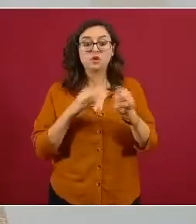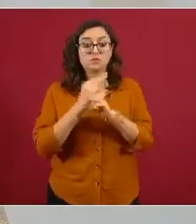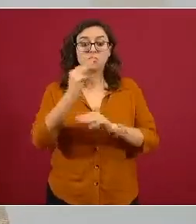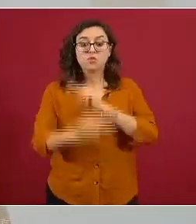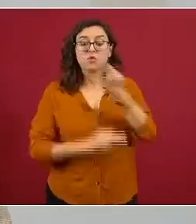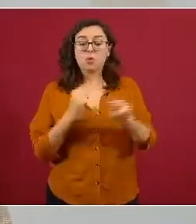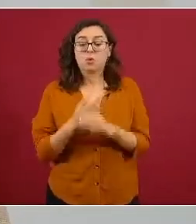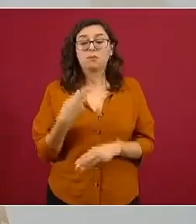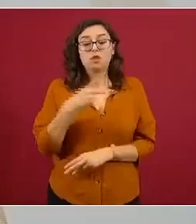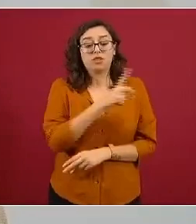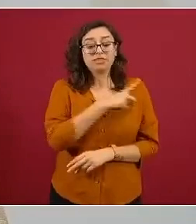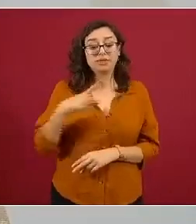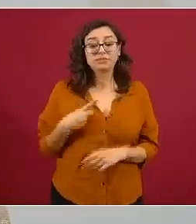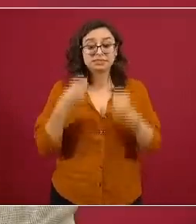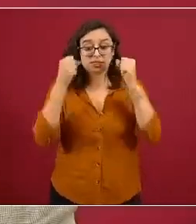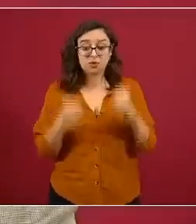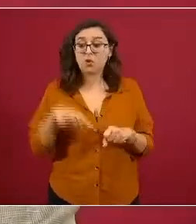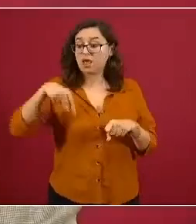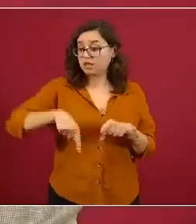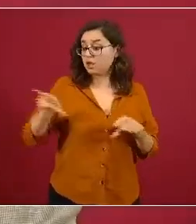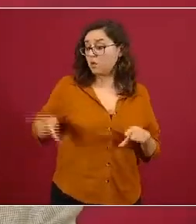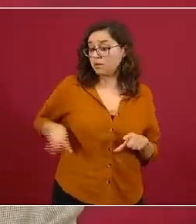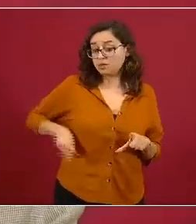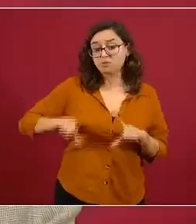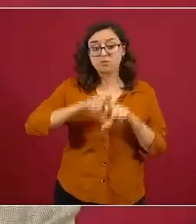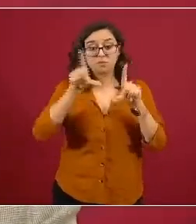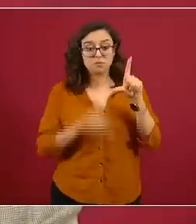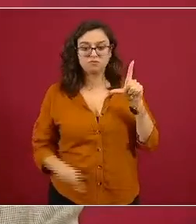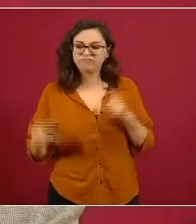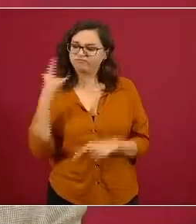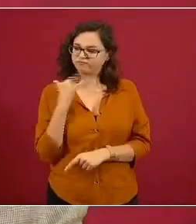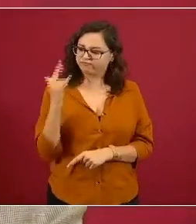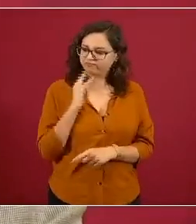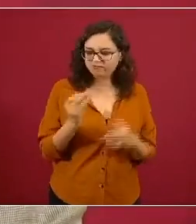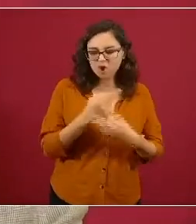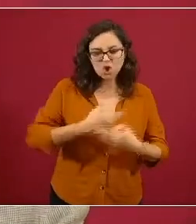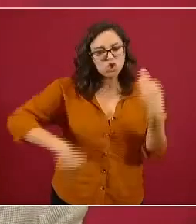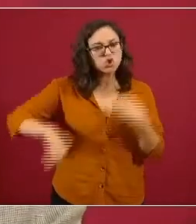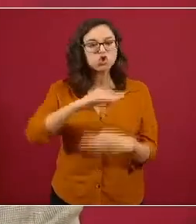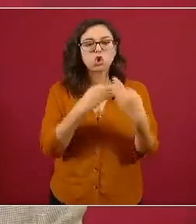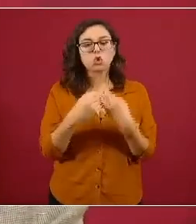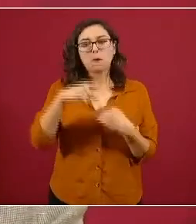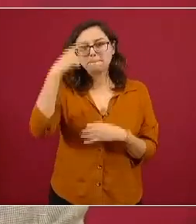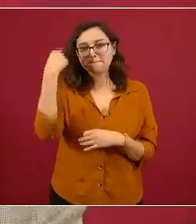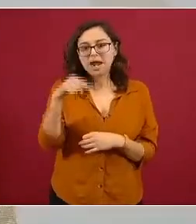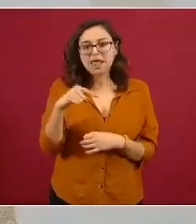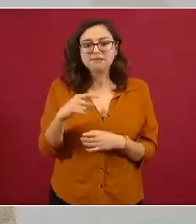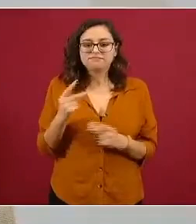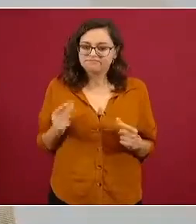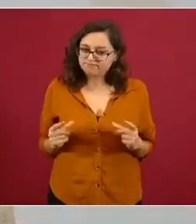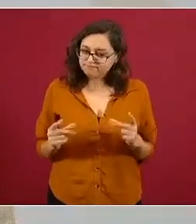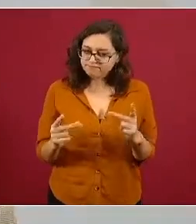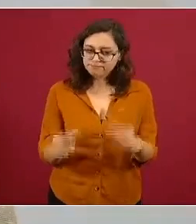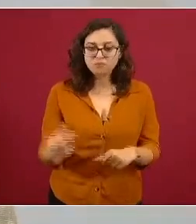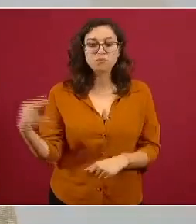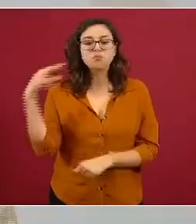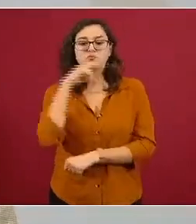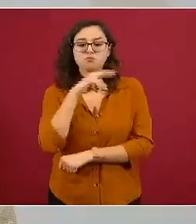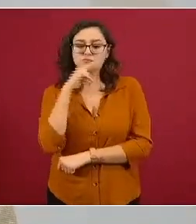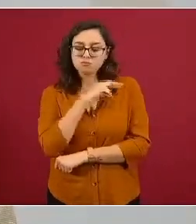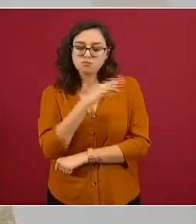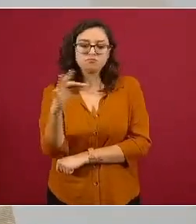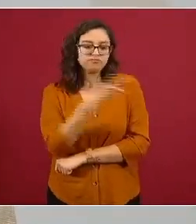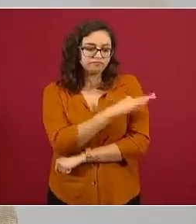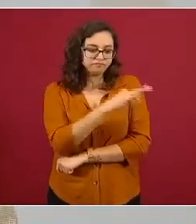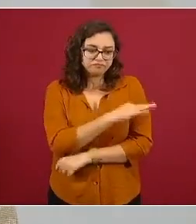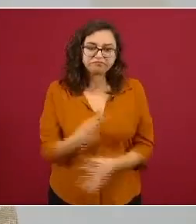asegurar es que en México, el gobierno de México está haciendo todos los esfuerzos para tener lo más pronto posible un producto